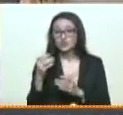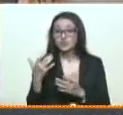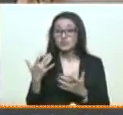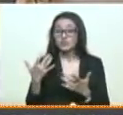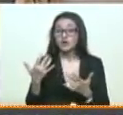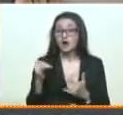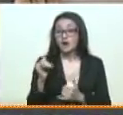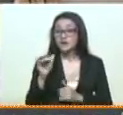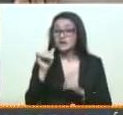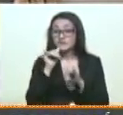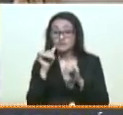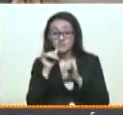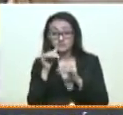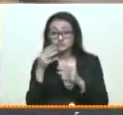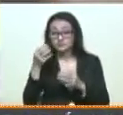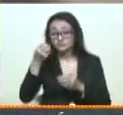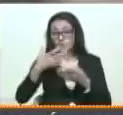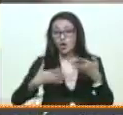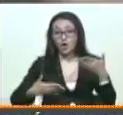frenesí informativo